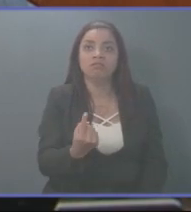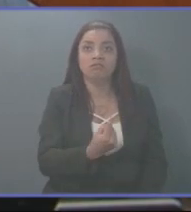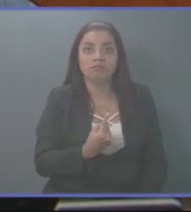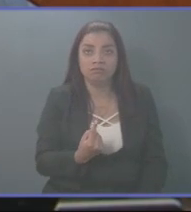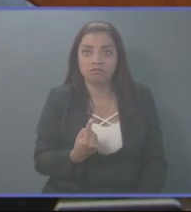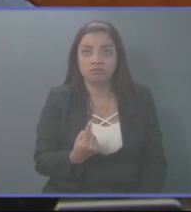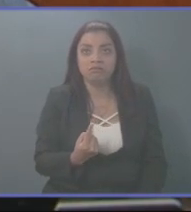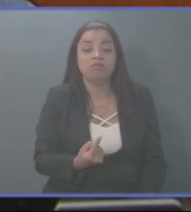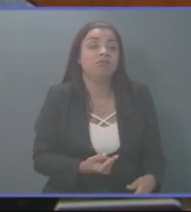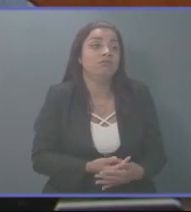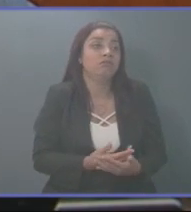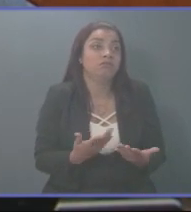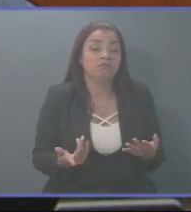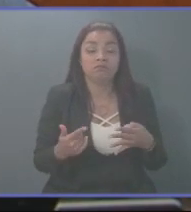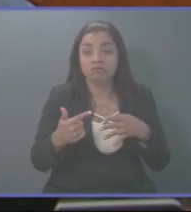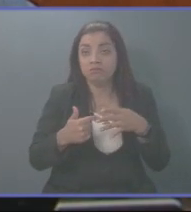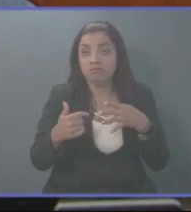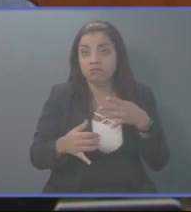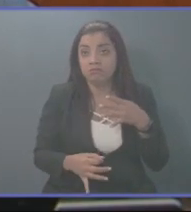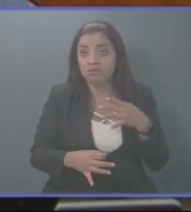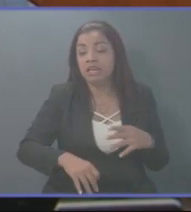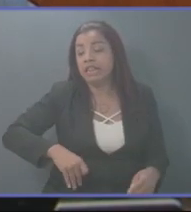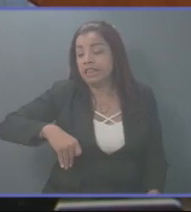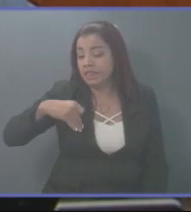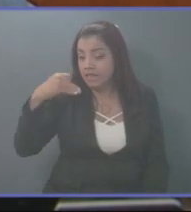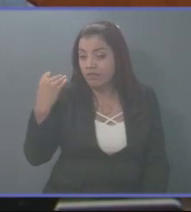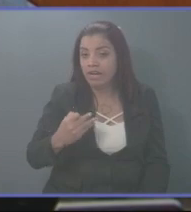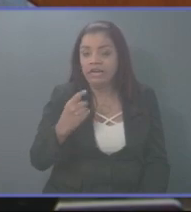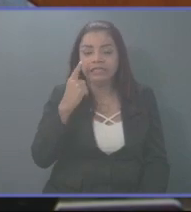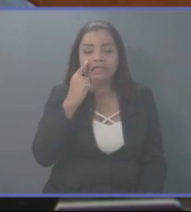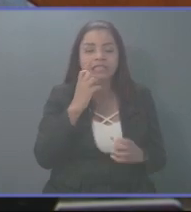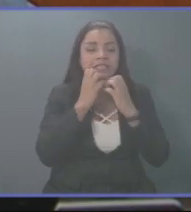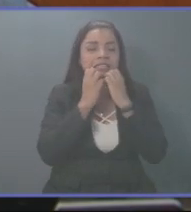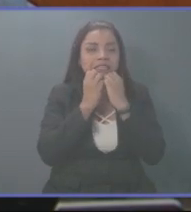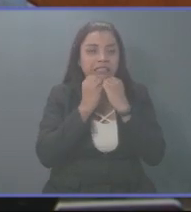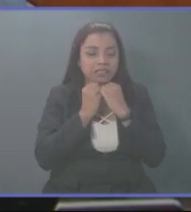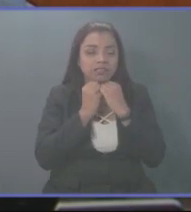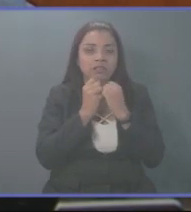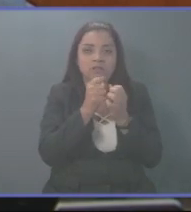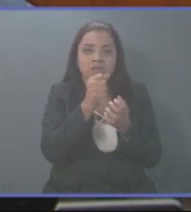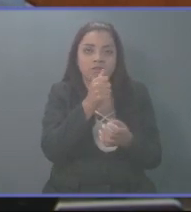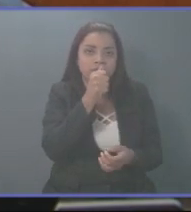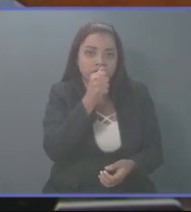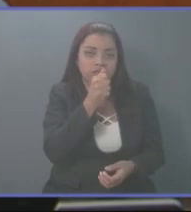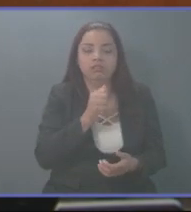desplazadas a que se refiere esta ley deberá ser reservada para su protección.